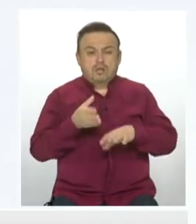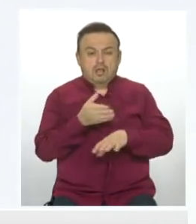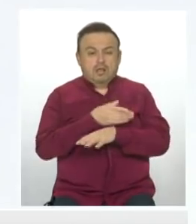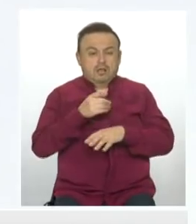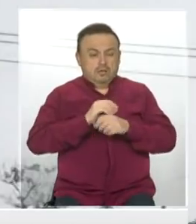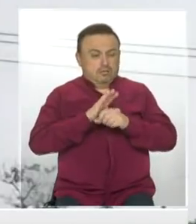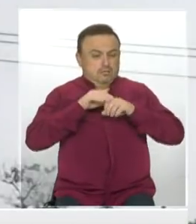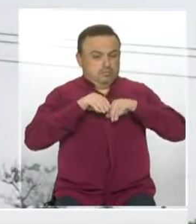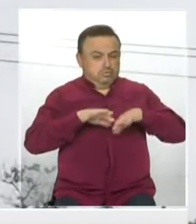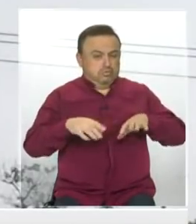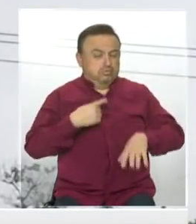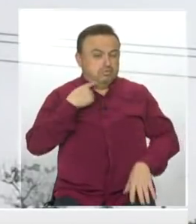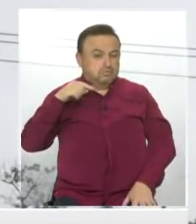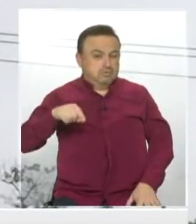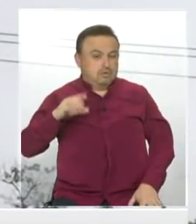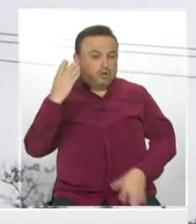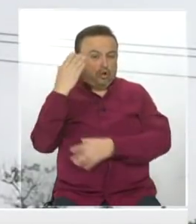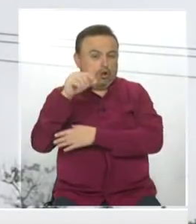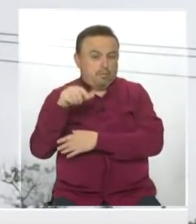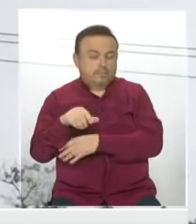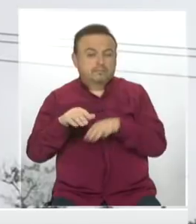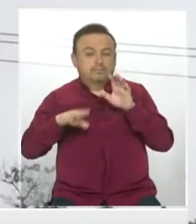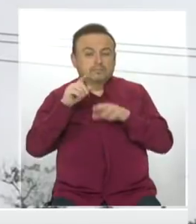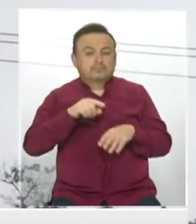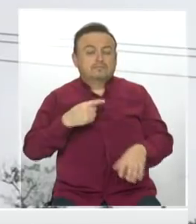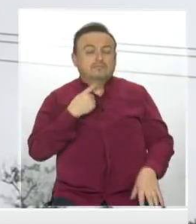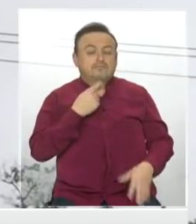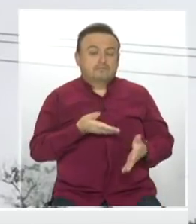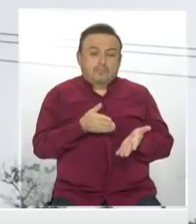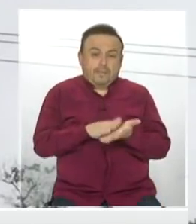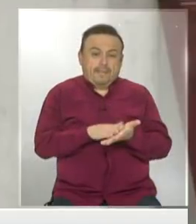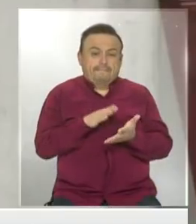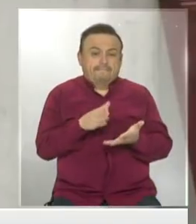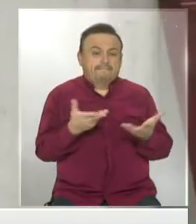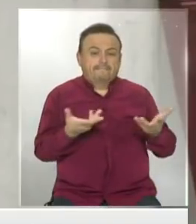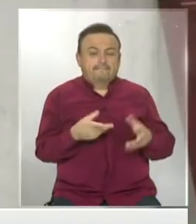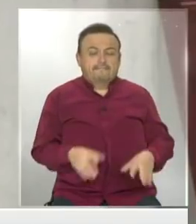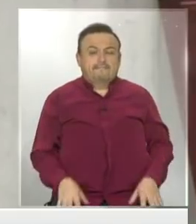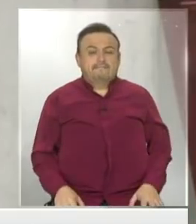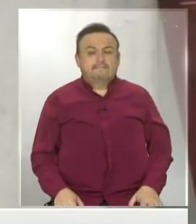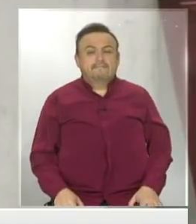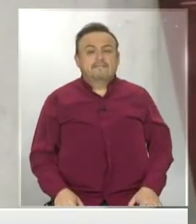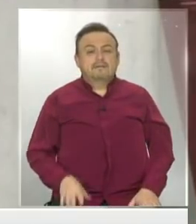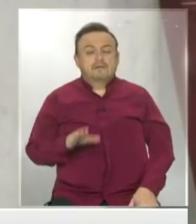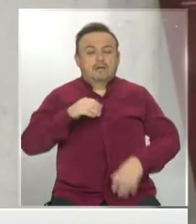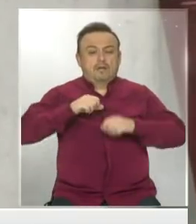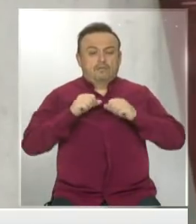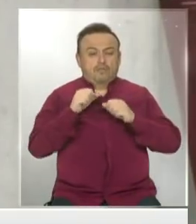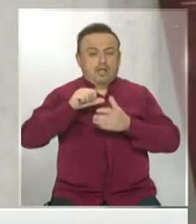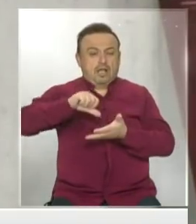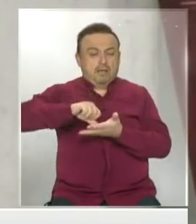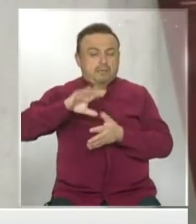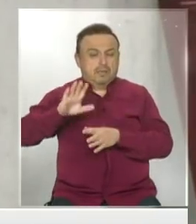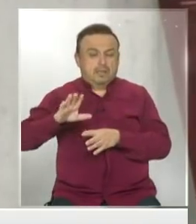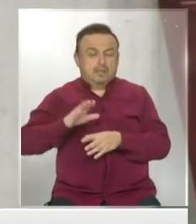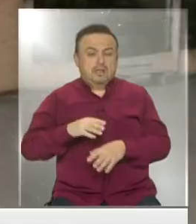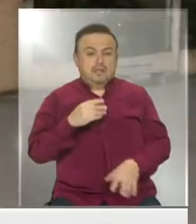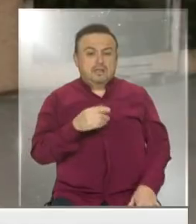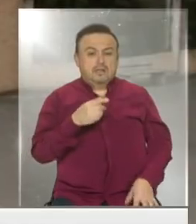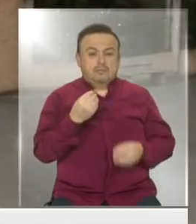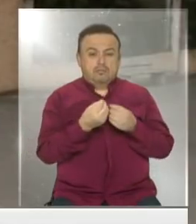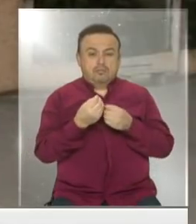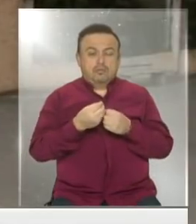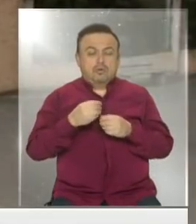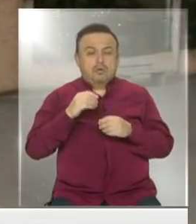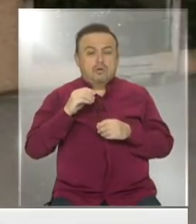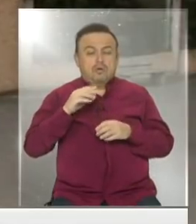que la pandemia afecta a ese país. Y la mayoría de las víctimas fatales perecieron en Bogotá, la capital, y hay 4 niños menores de